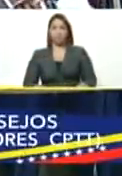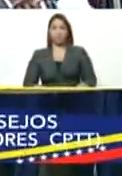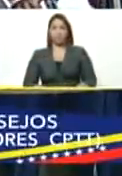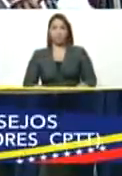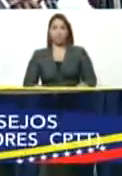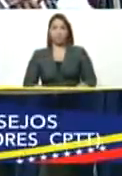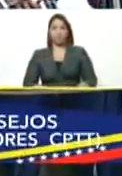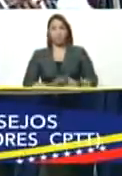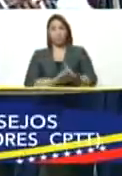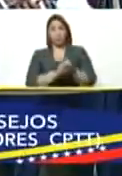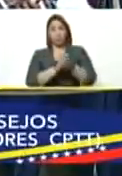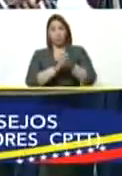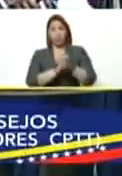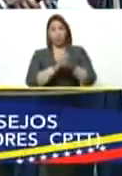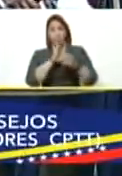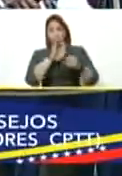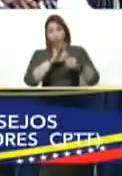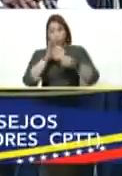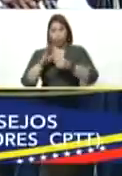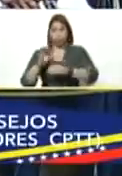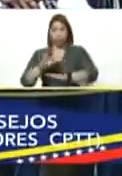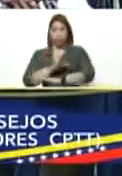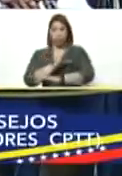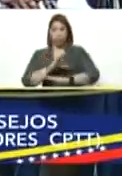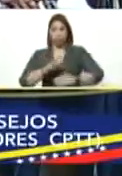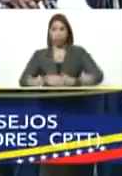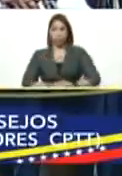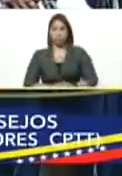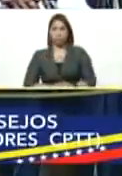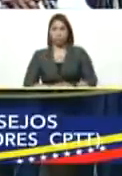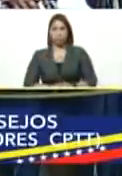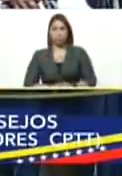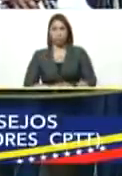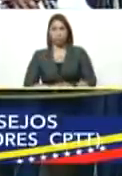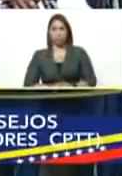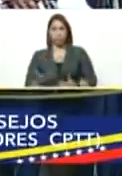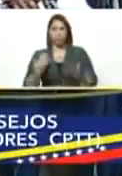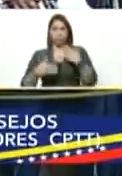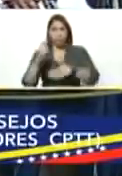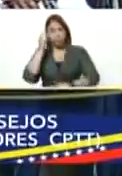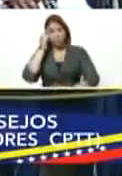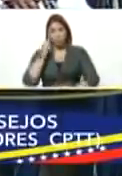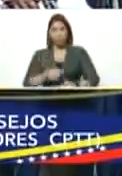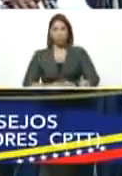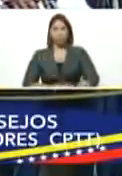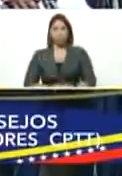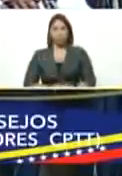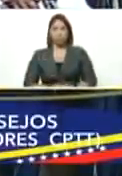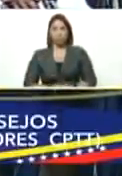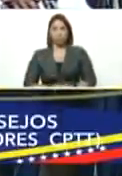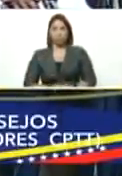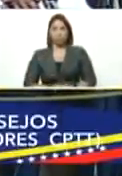a los compañeros de La Siembra del Cantor, que hace unos días,